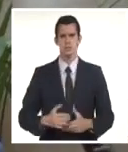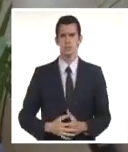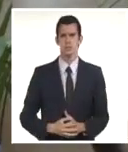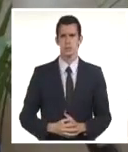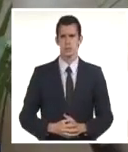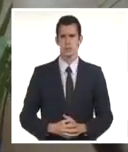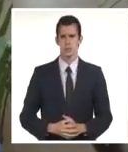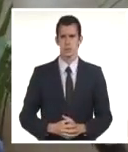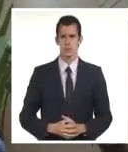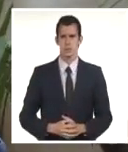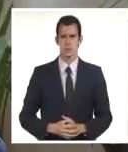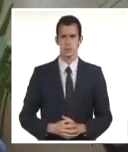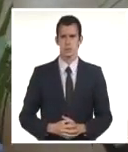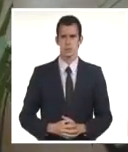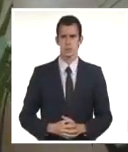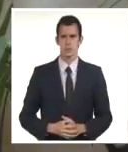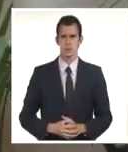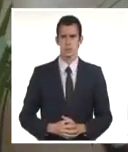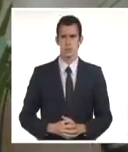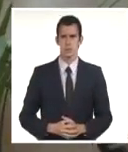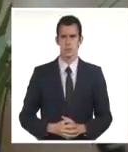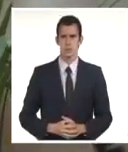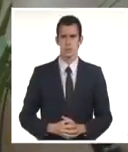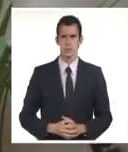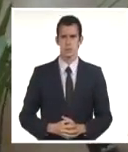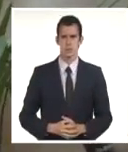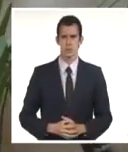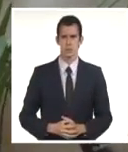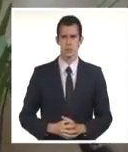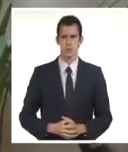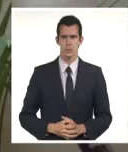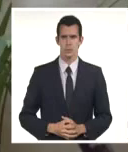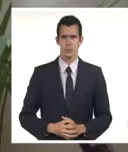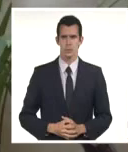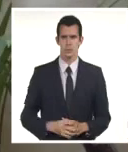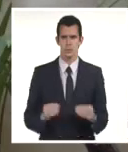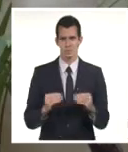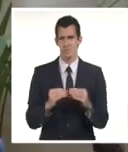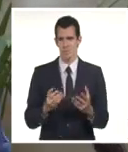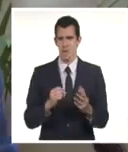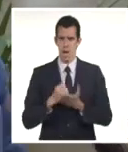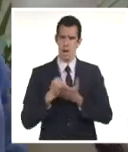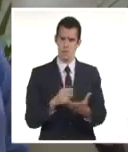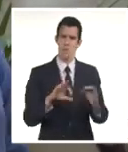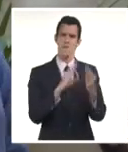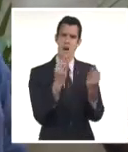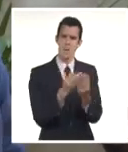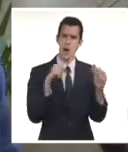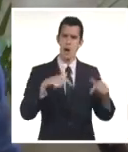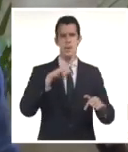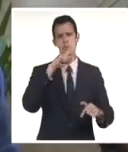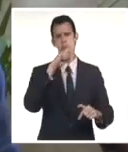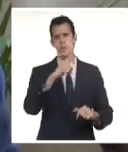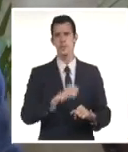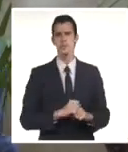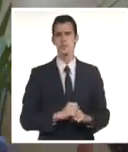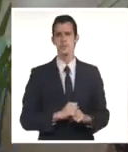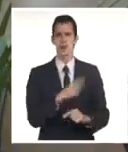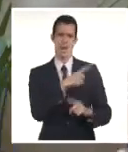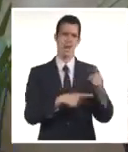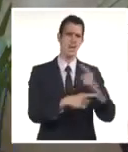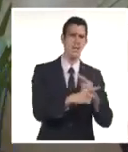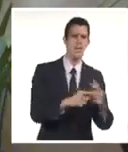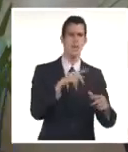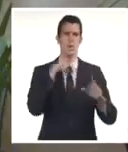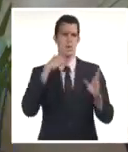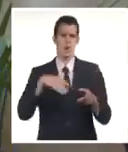también a estas familias que están pasando por un difícil momento. Y yo creo que eso tenemos que destacarlo, porque si no existiera ese